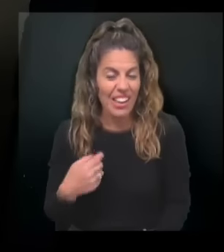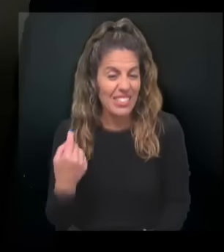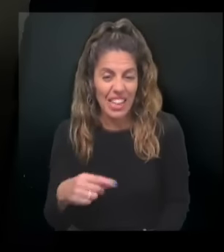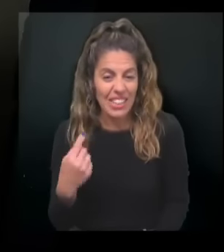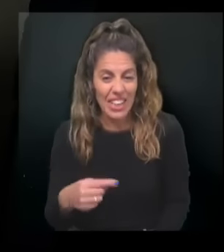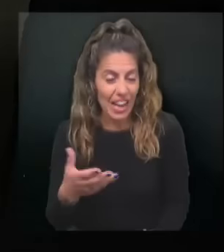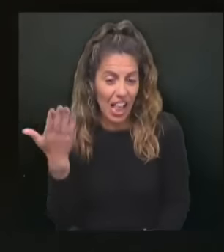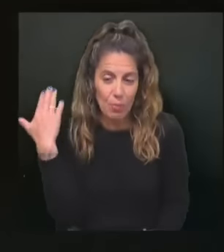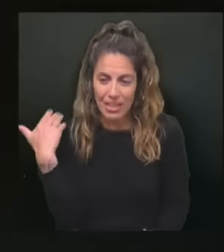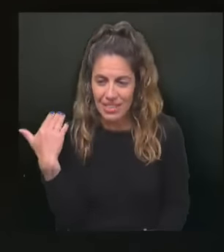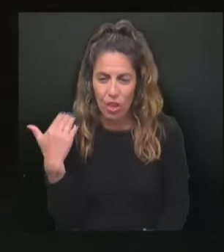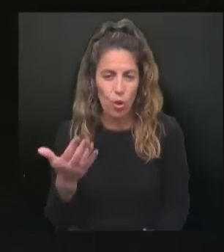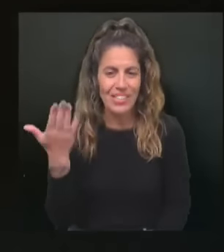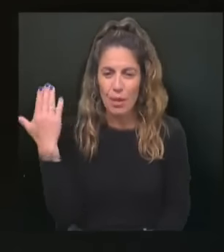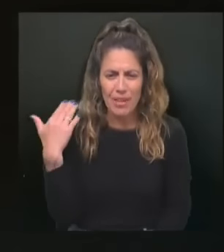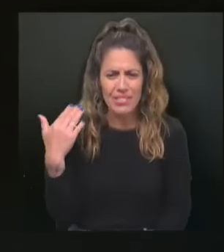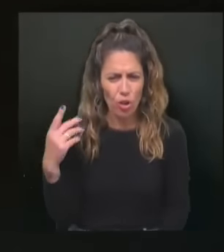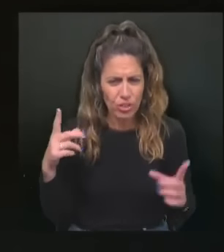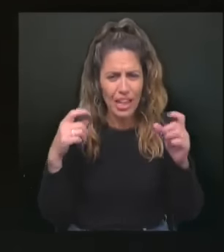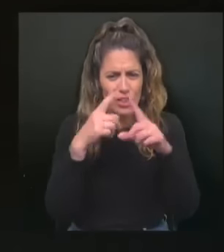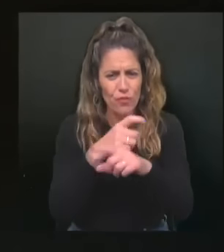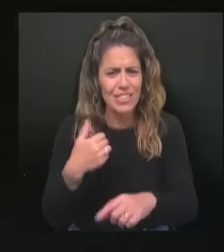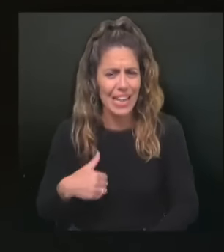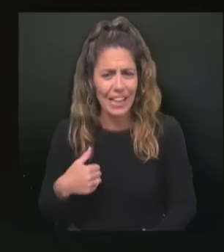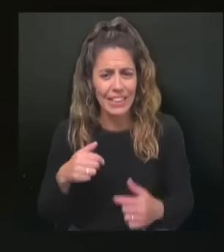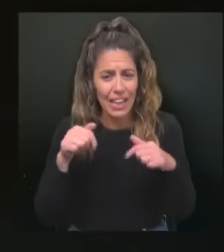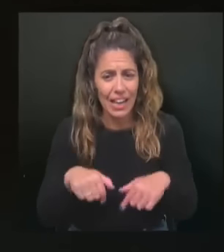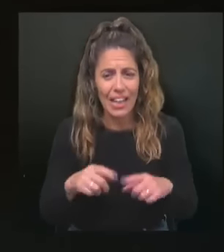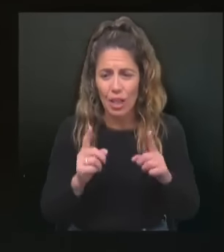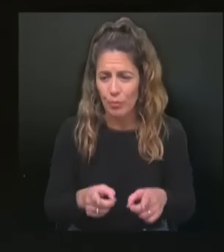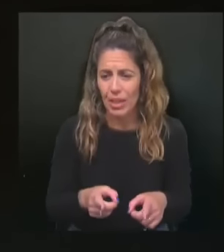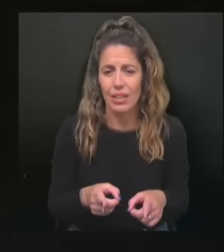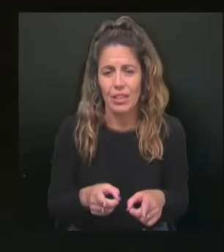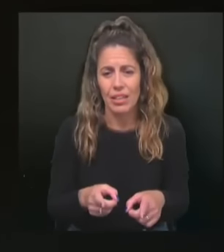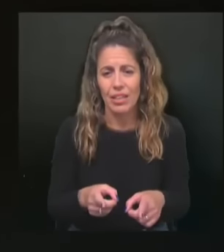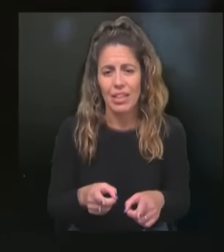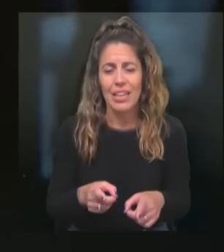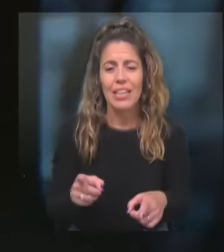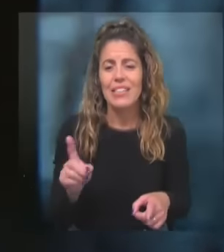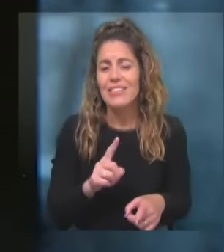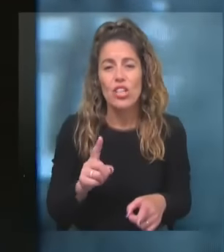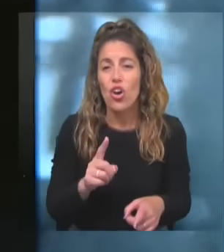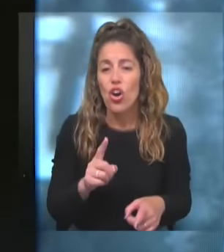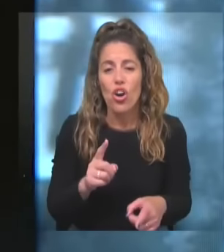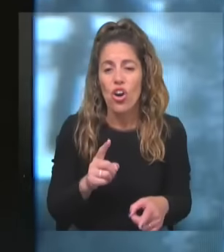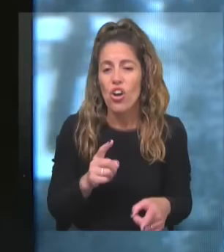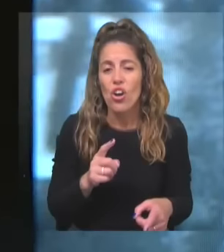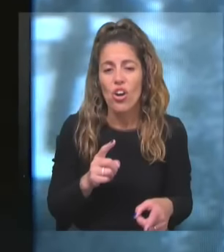negando el pasado, ese pasado tan duro de la Argentina, y que acá no deja de haber. Y si no se reniega el pasado,